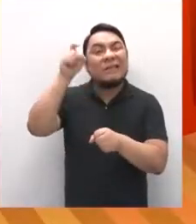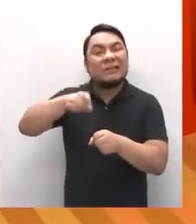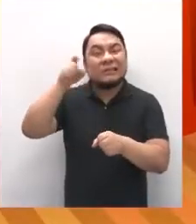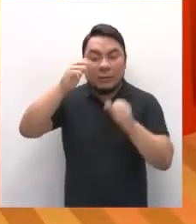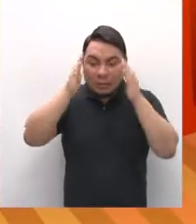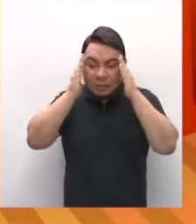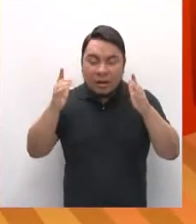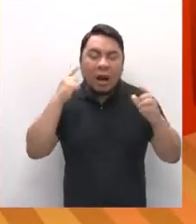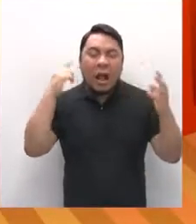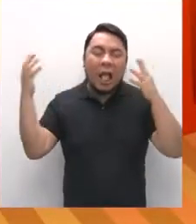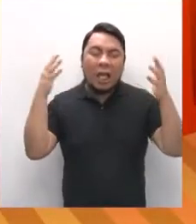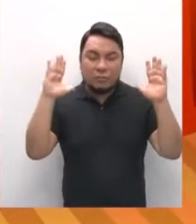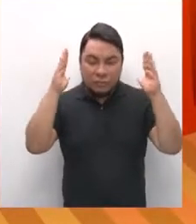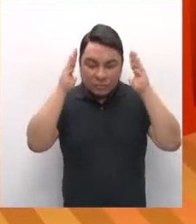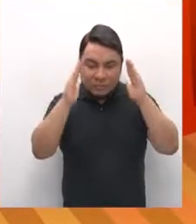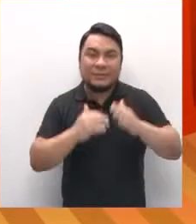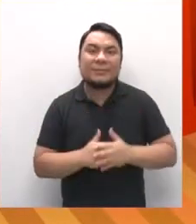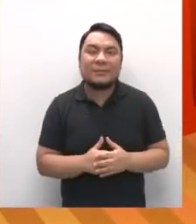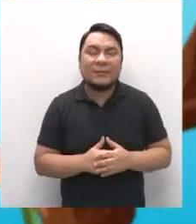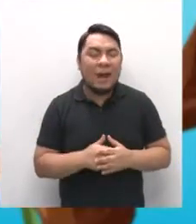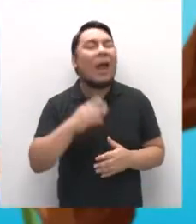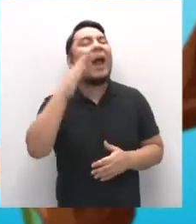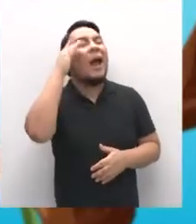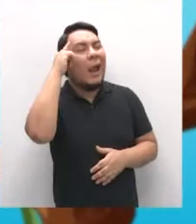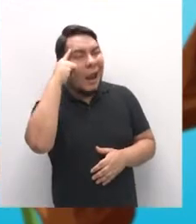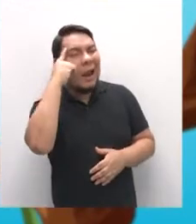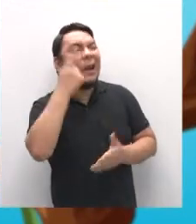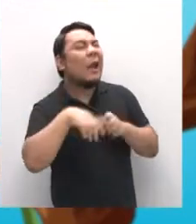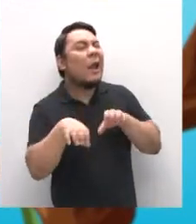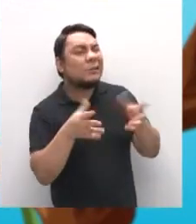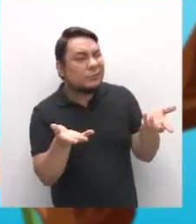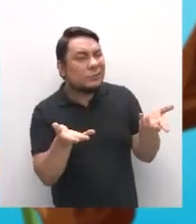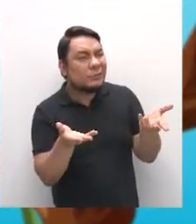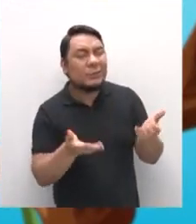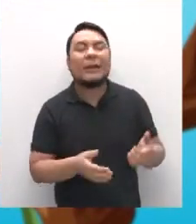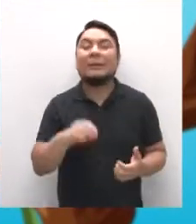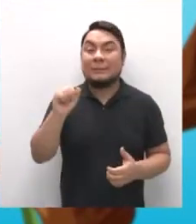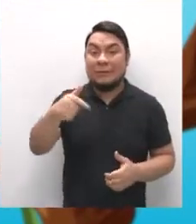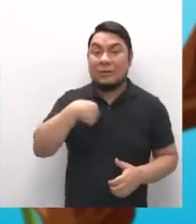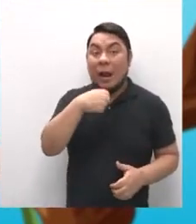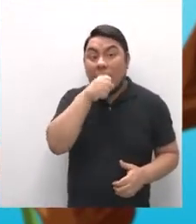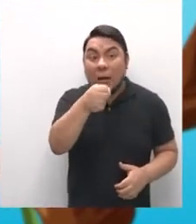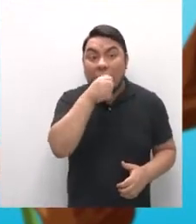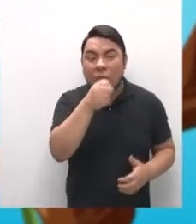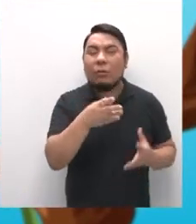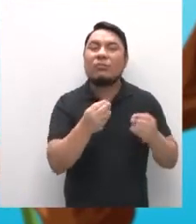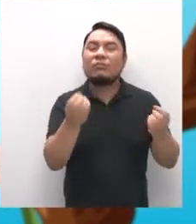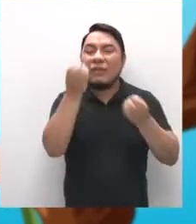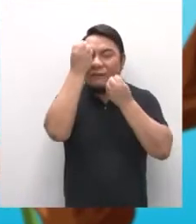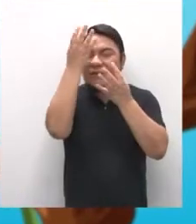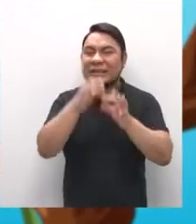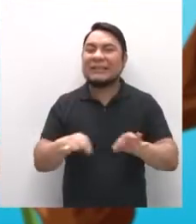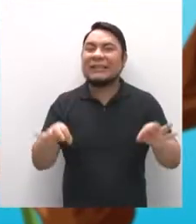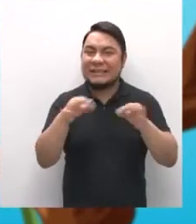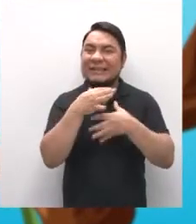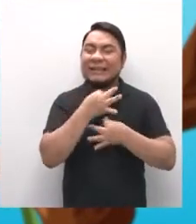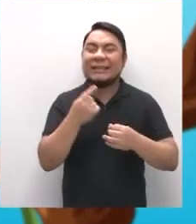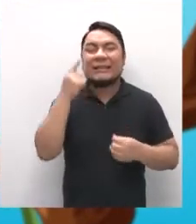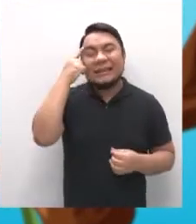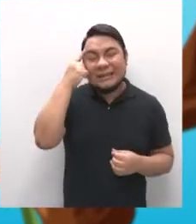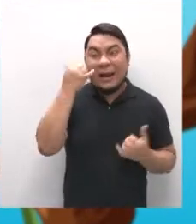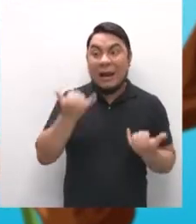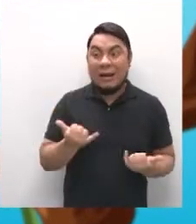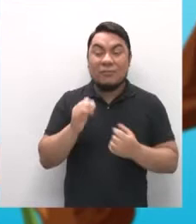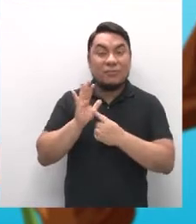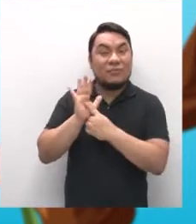lo había pensado así. ¿Y qué puedo hacer? Pues como reportera, tengo muchos datos interesantes, pero creo que la historia que